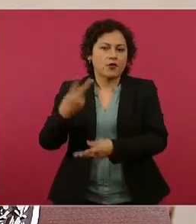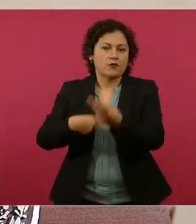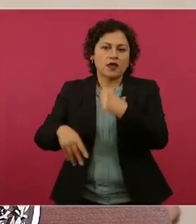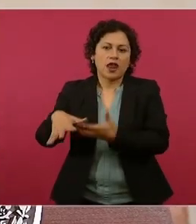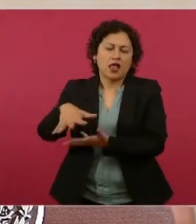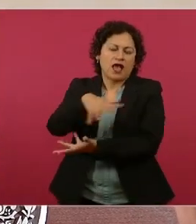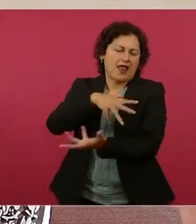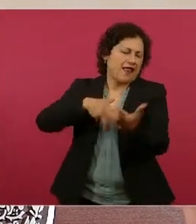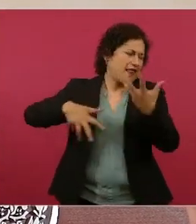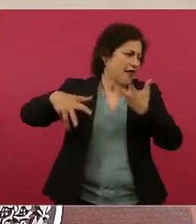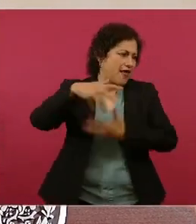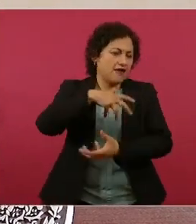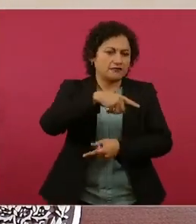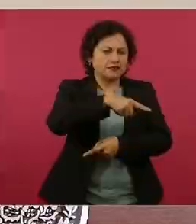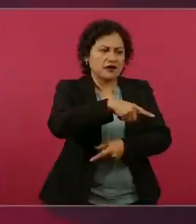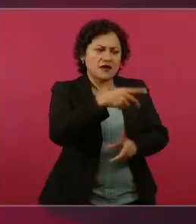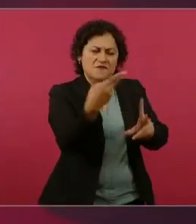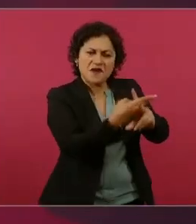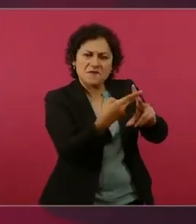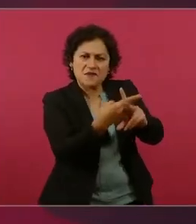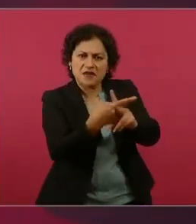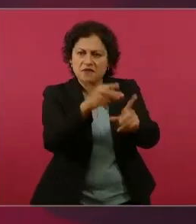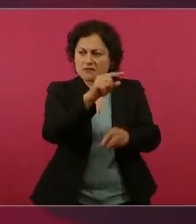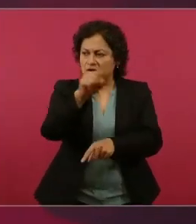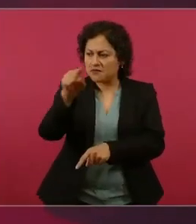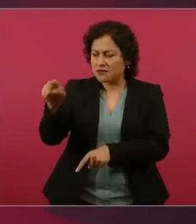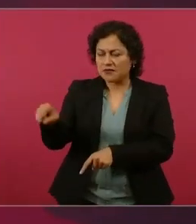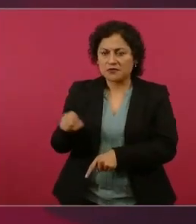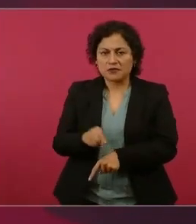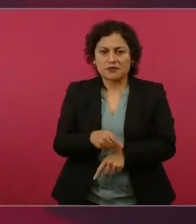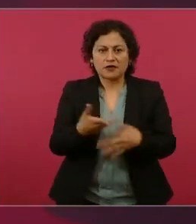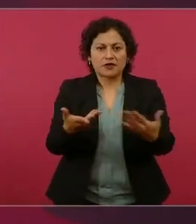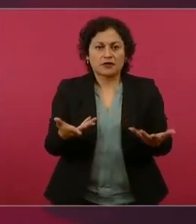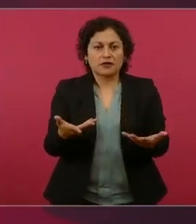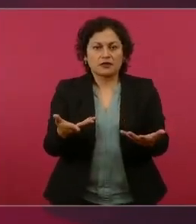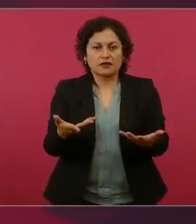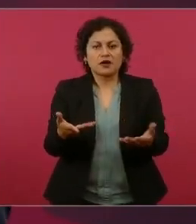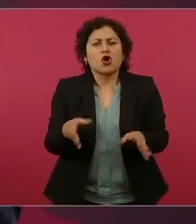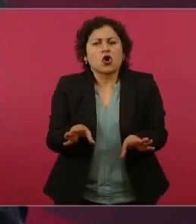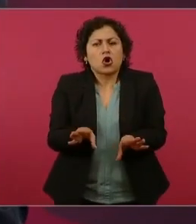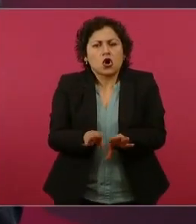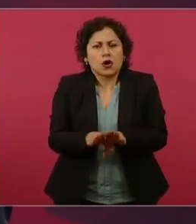Entonces tenemos que fortalecer valores culturales, morales, espirituales. Eso